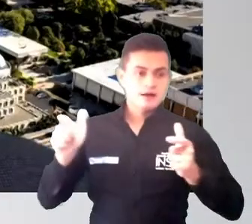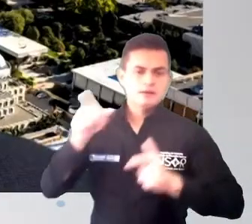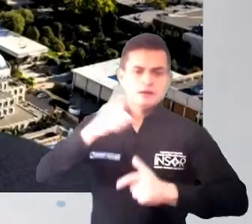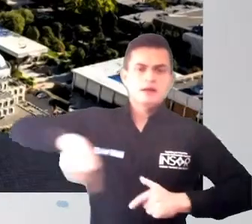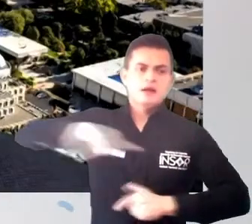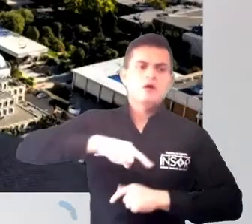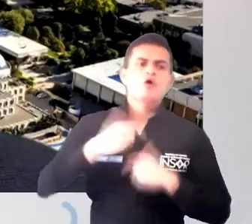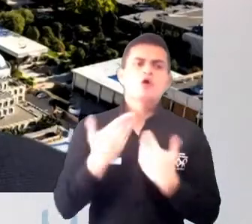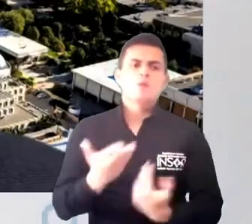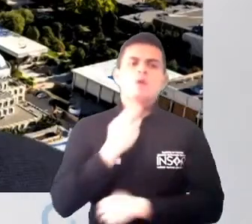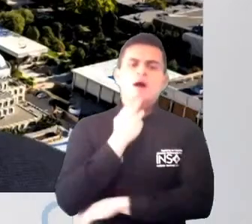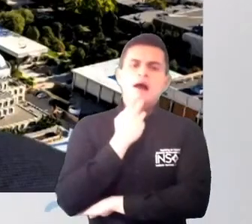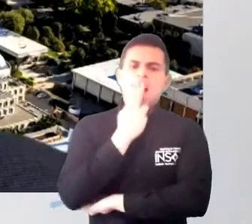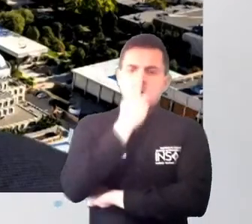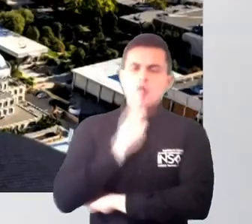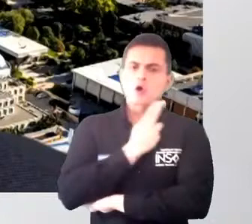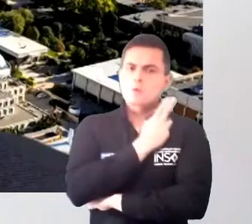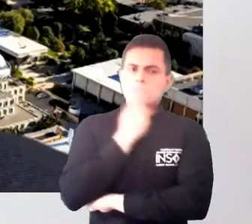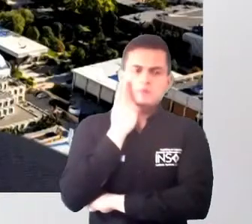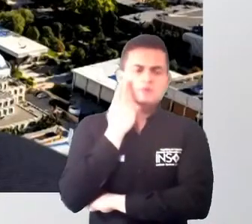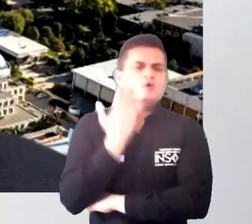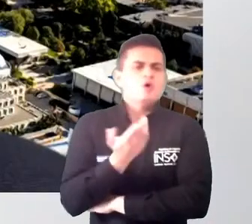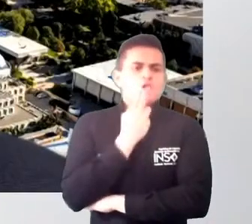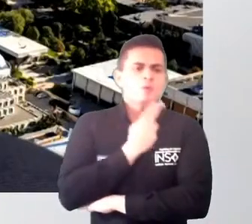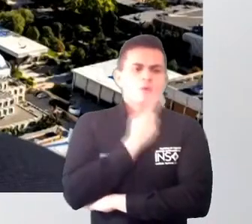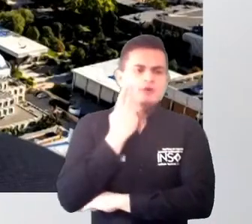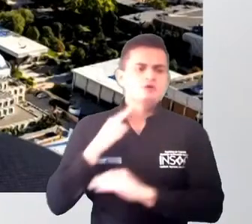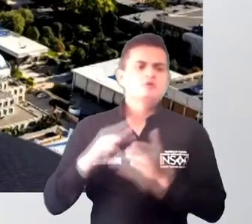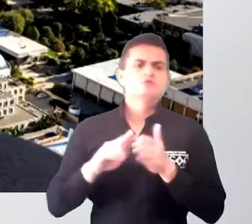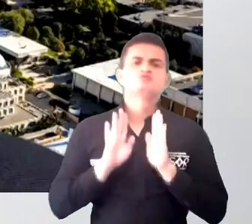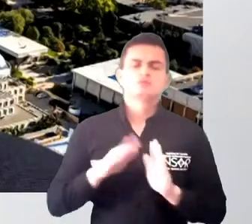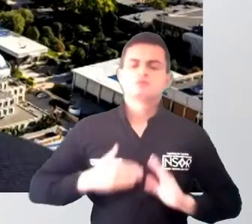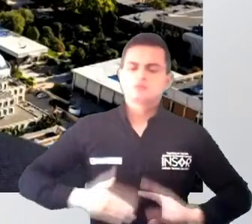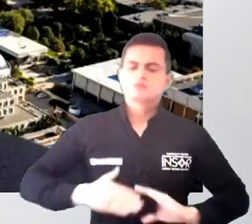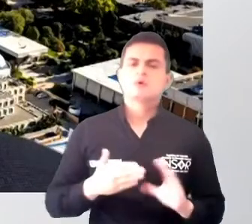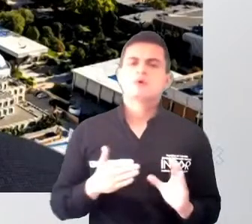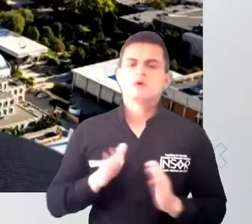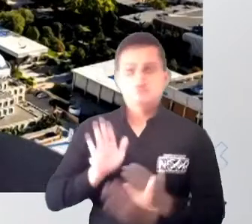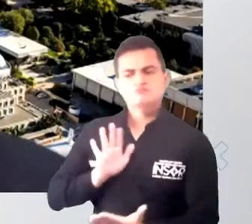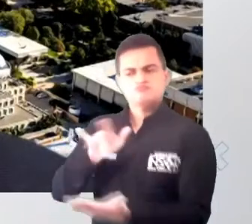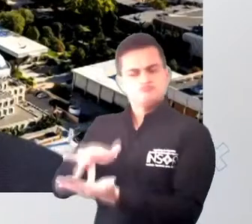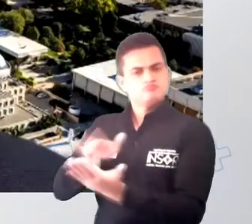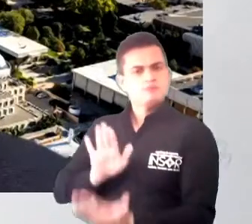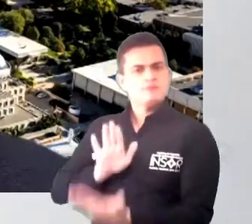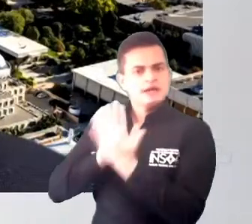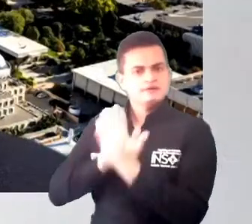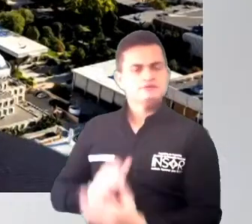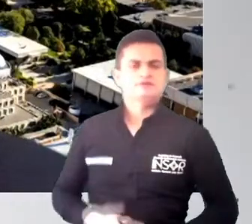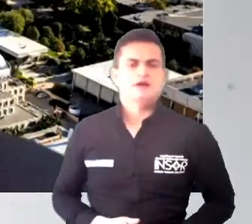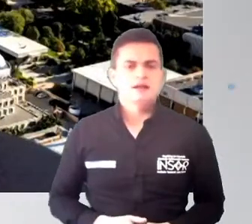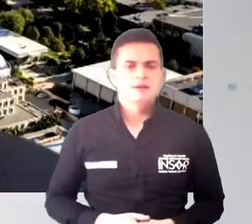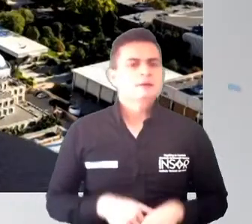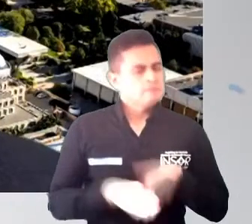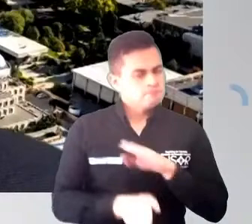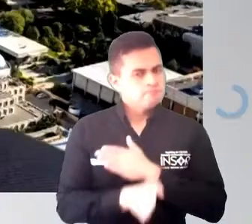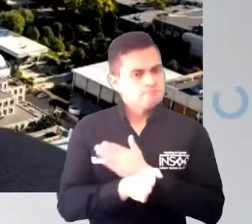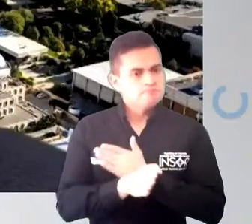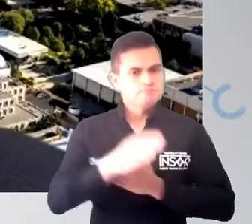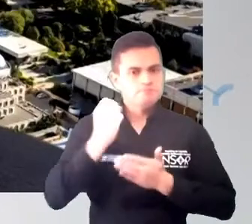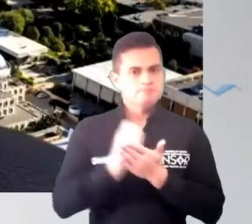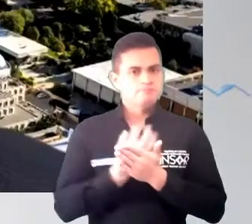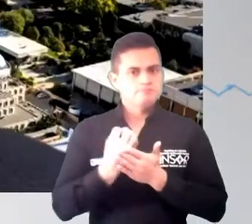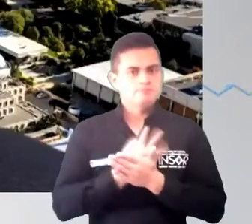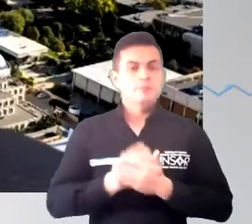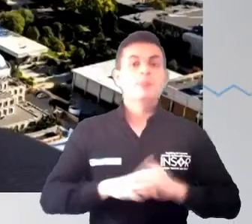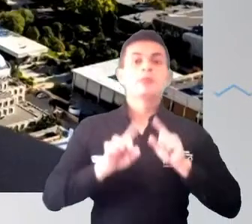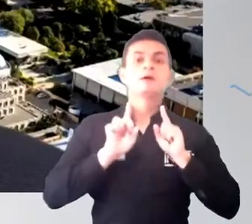compromiso en el personal, en el entorno personal. Y vamos a continuar con la presentación, pero lo que deseo